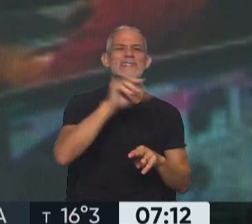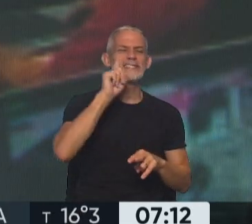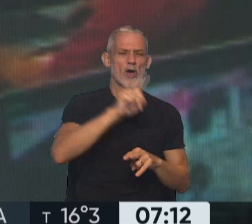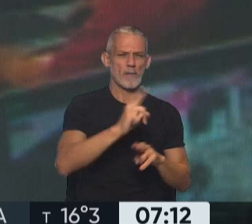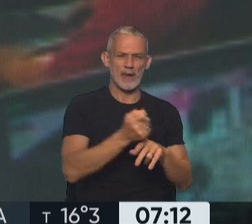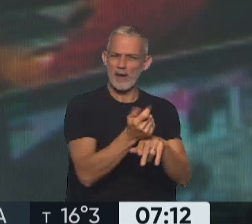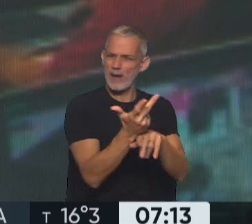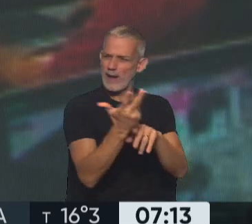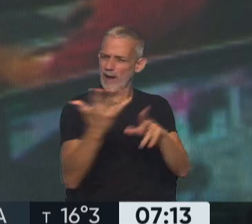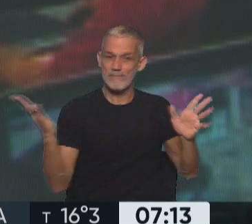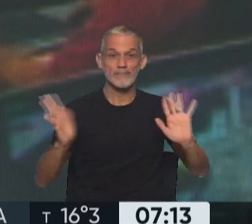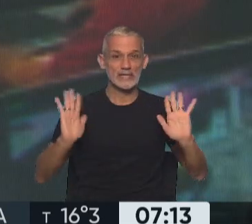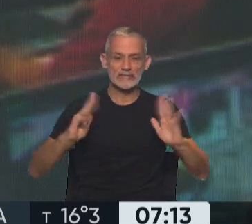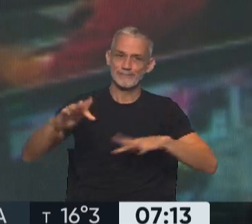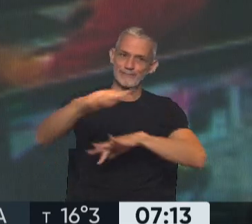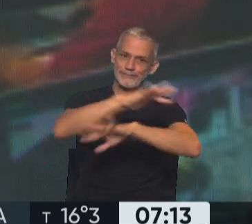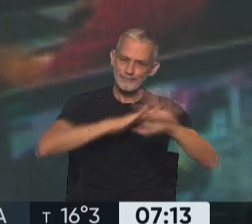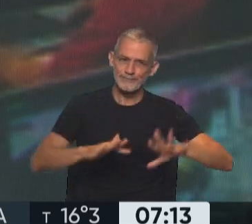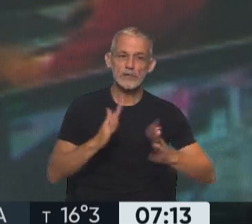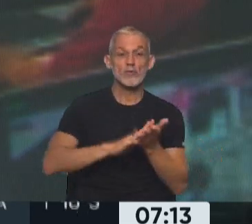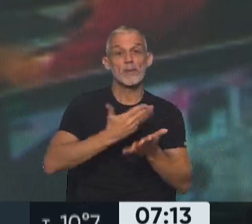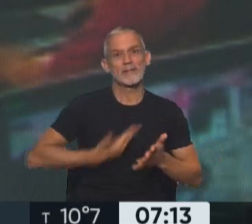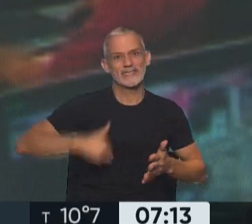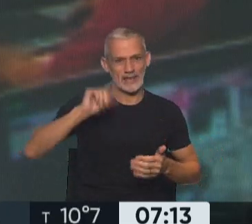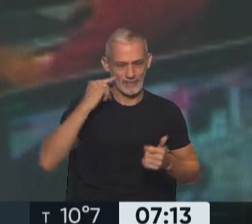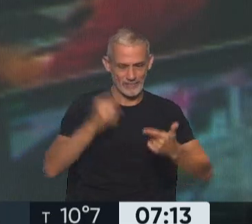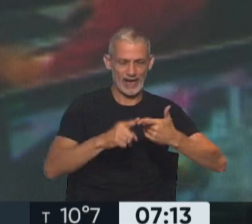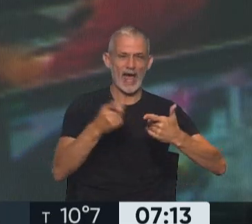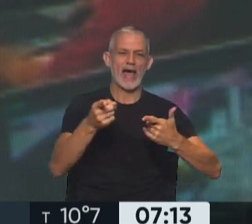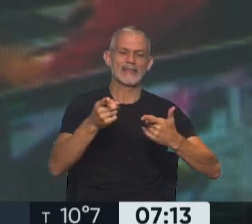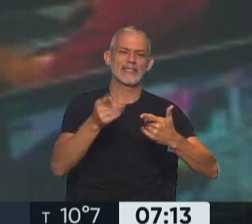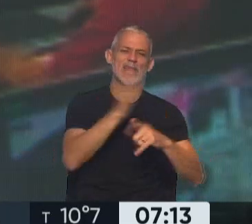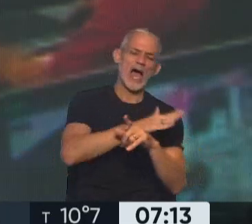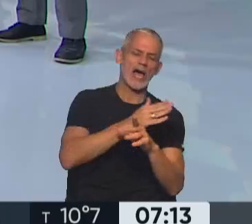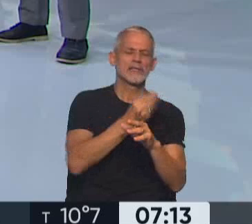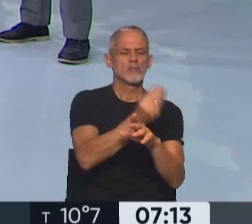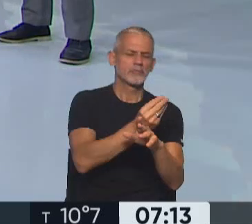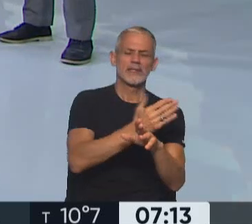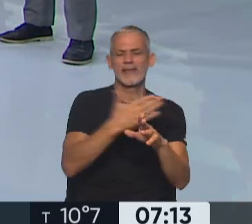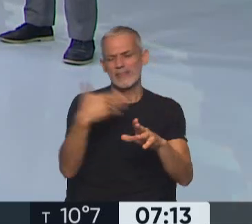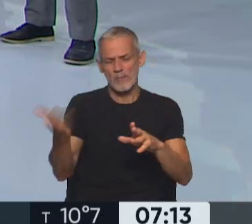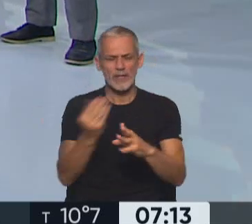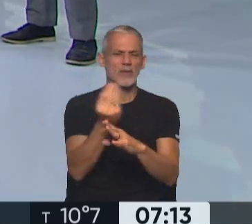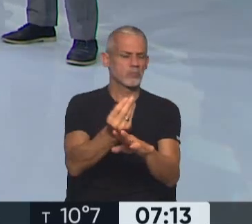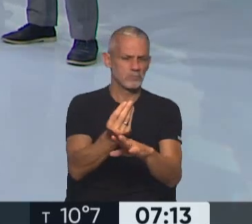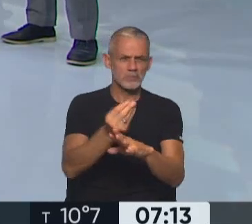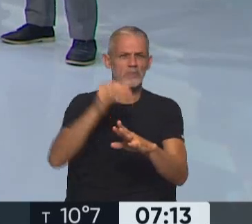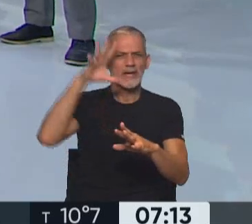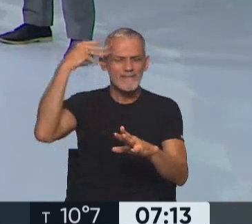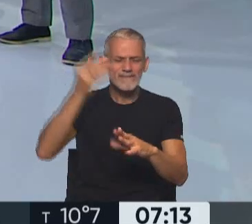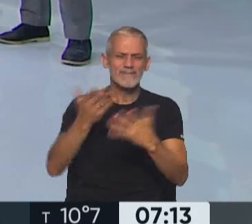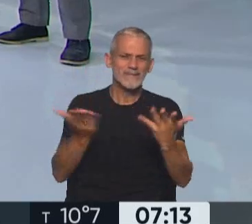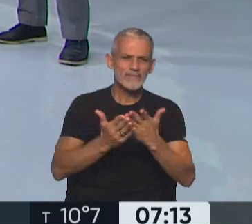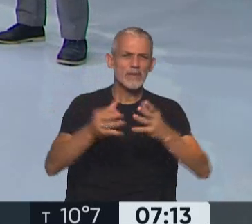muy amplio. Se ha hablado mucho del presidente Alberto Fernández antes y después de asumir, de la vicepresidenta Cristina Fernández, de